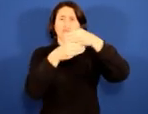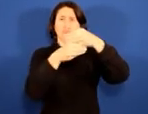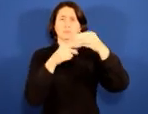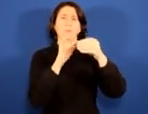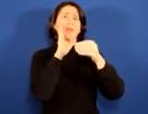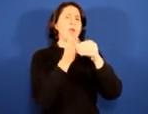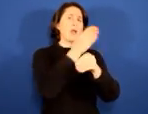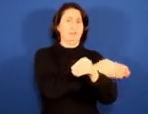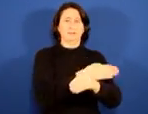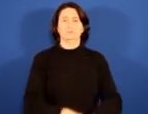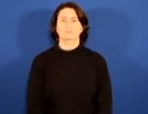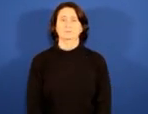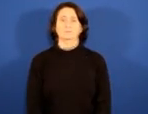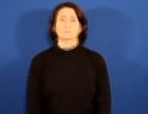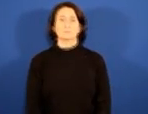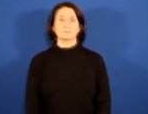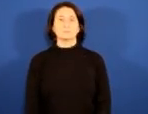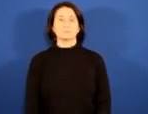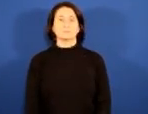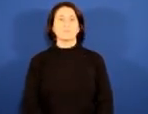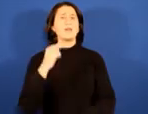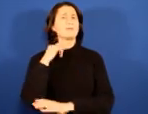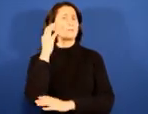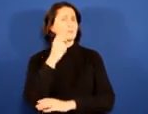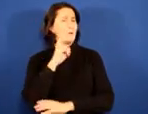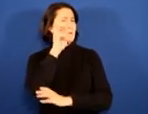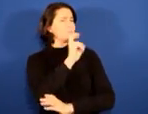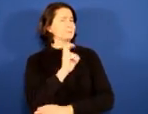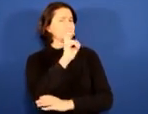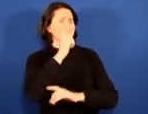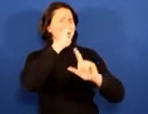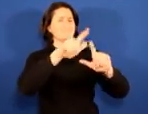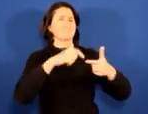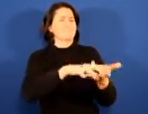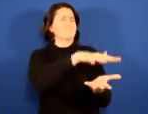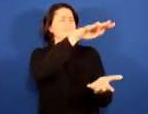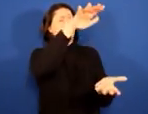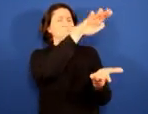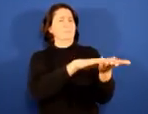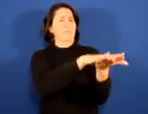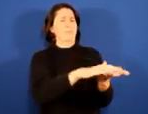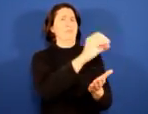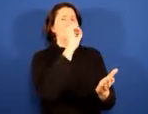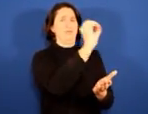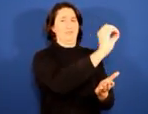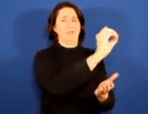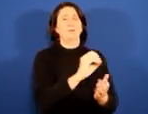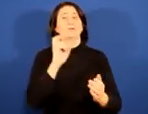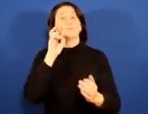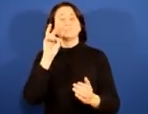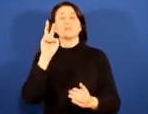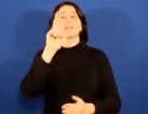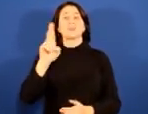el vertido cero de residuos primarios y para ello apuesta por la maximización de la reutilización y el reciclaje de los